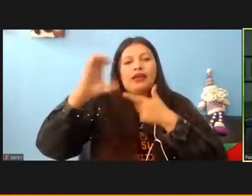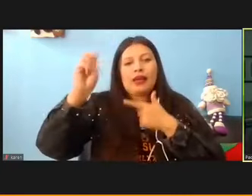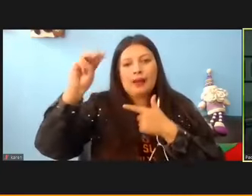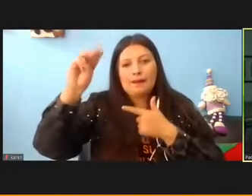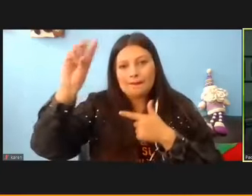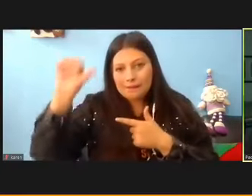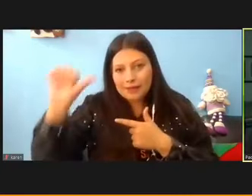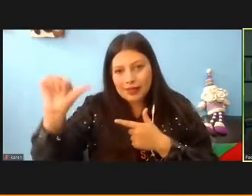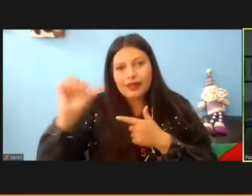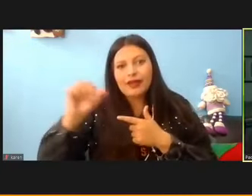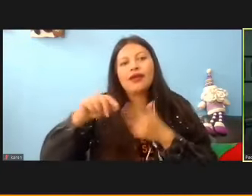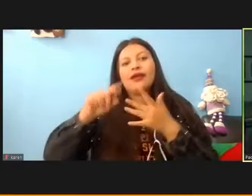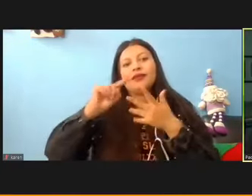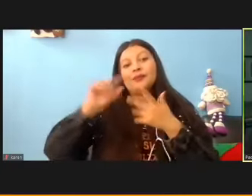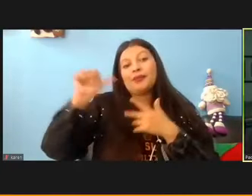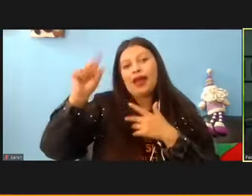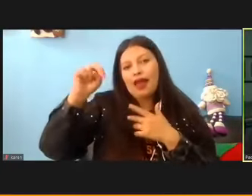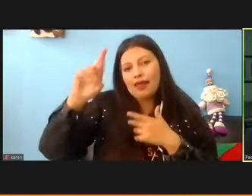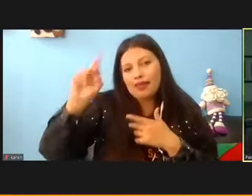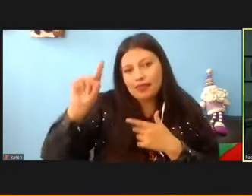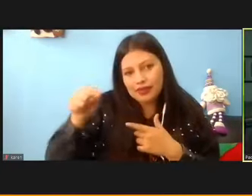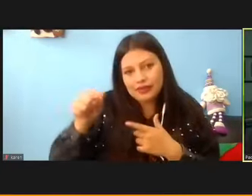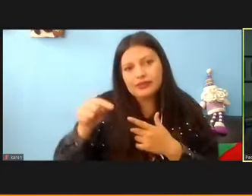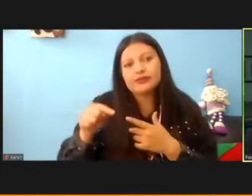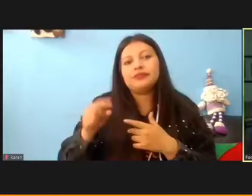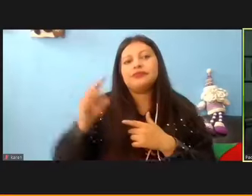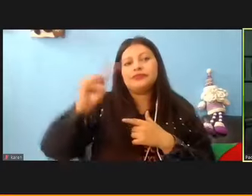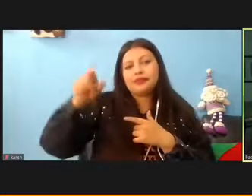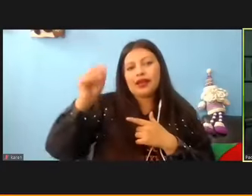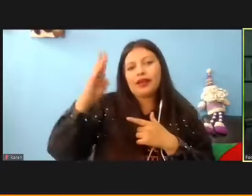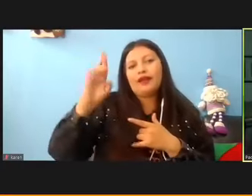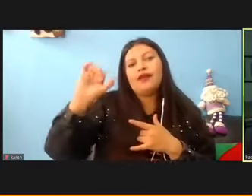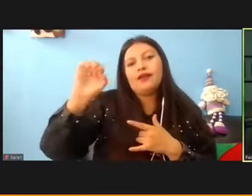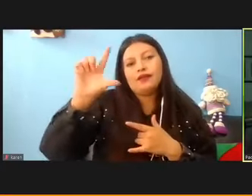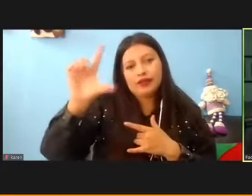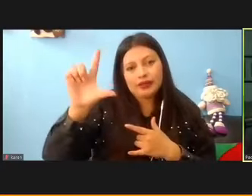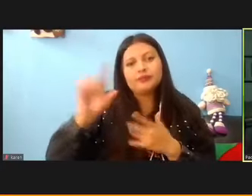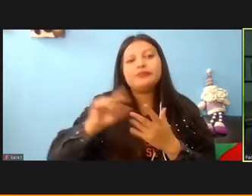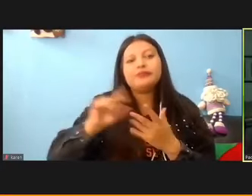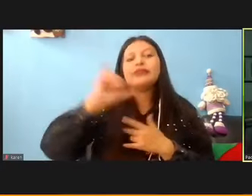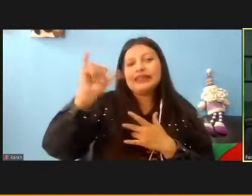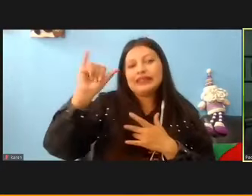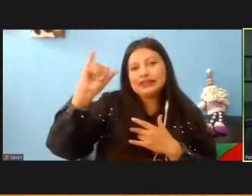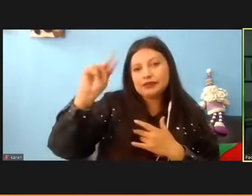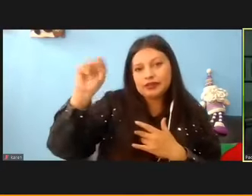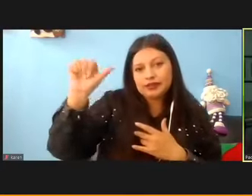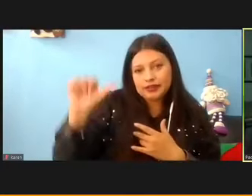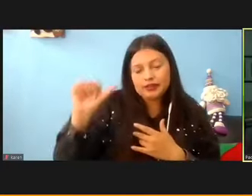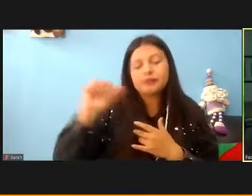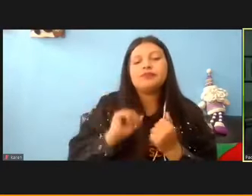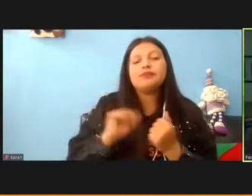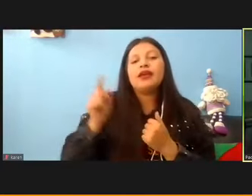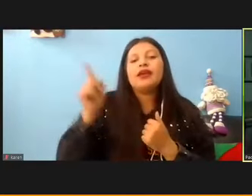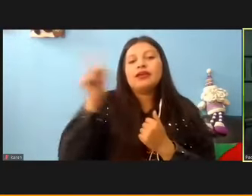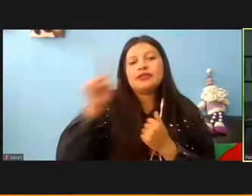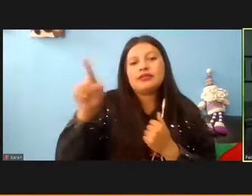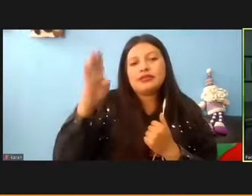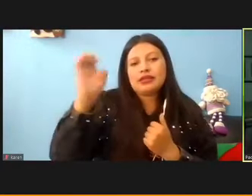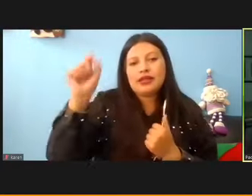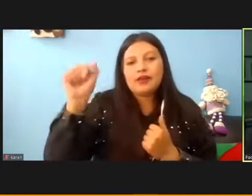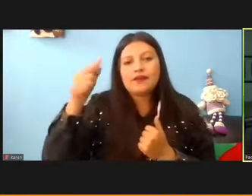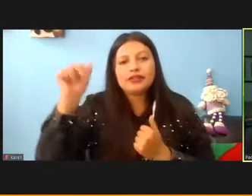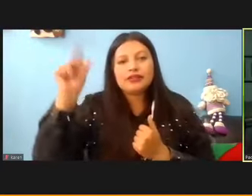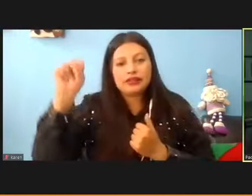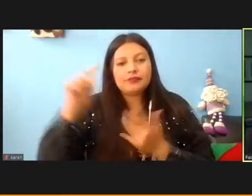Manuela Parra, Andrés Felipe Ruiz, Gabriel Eduardo Mejía, Gina Sofía García, Juan Sebastián Ramírez y María